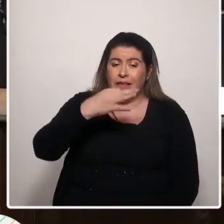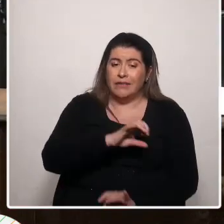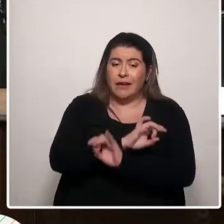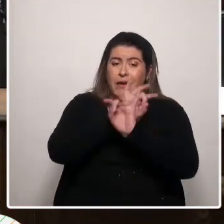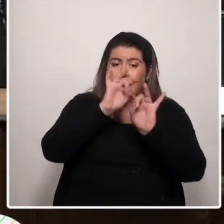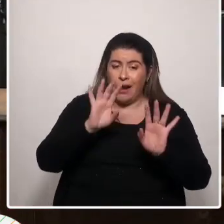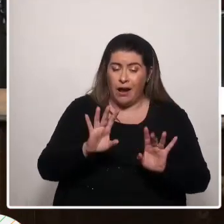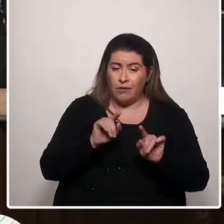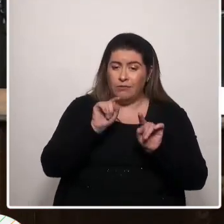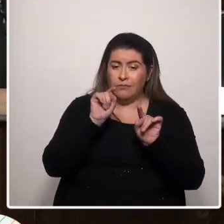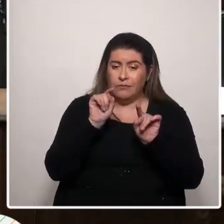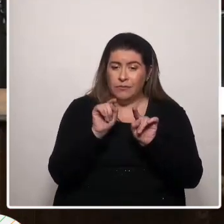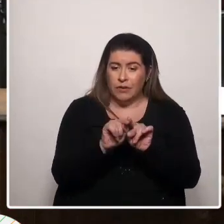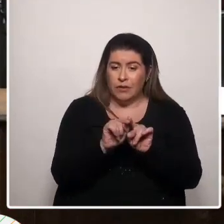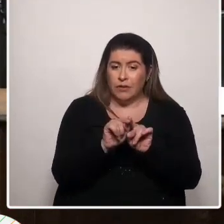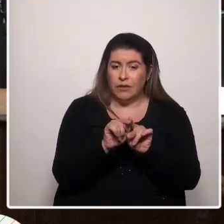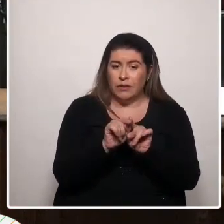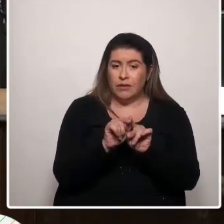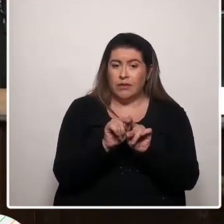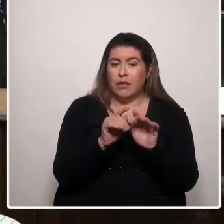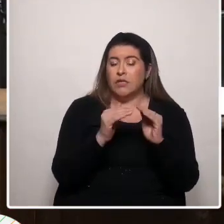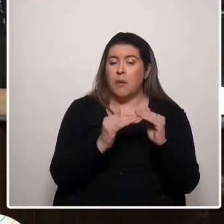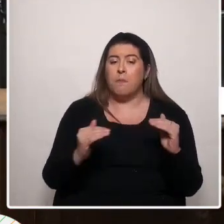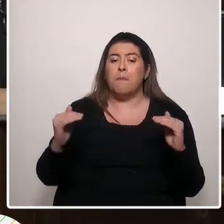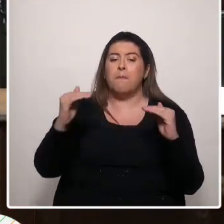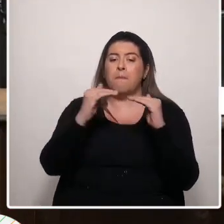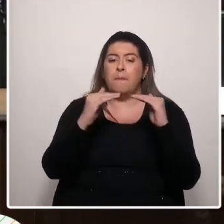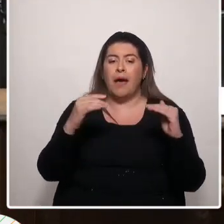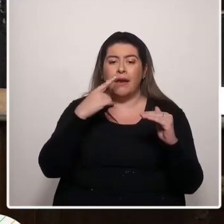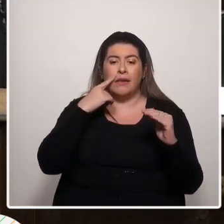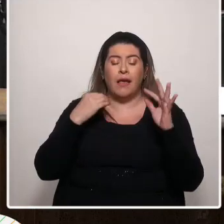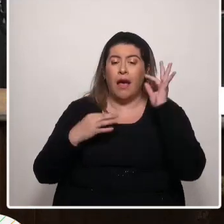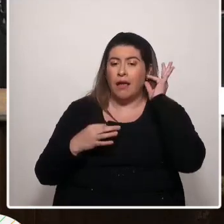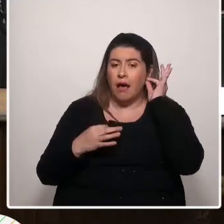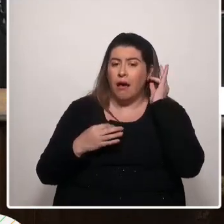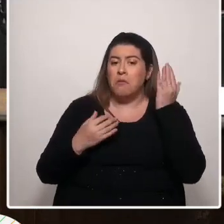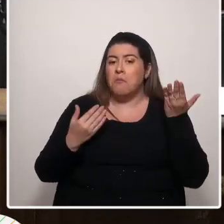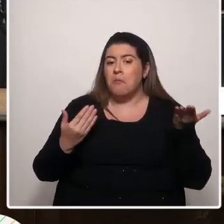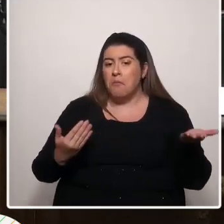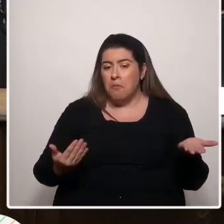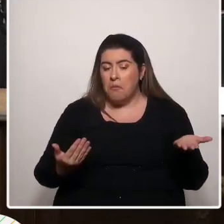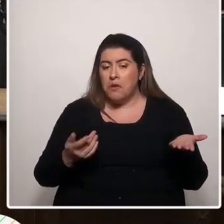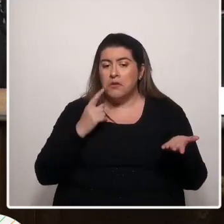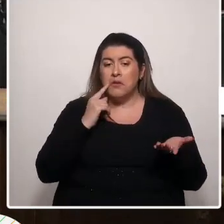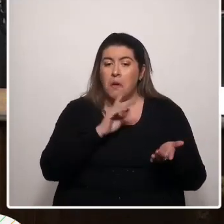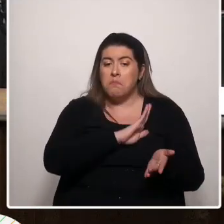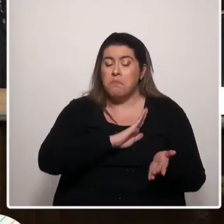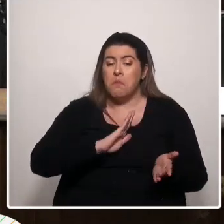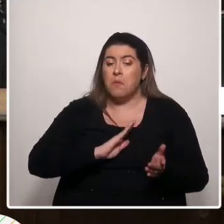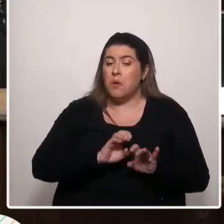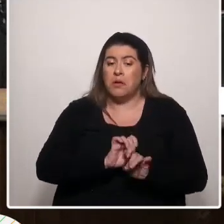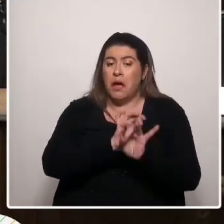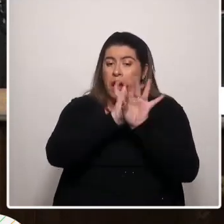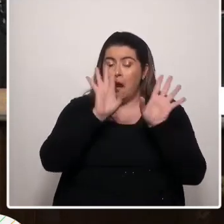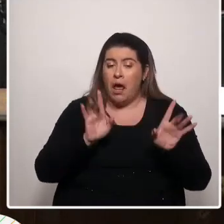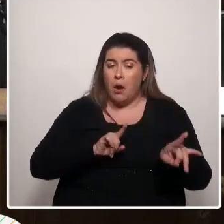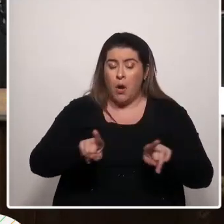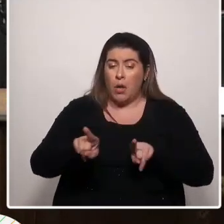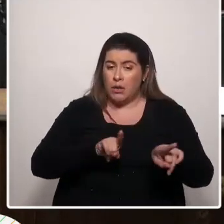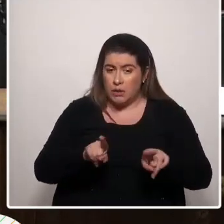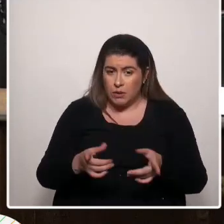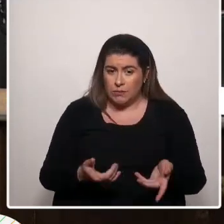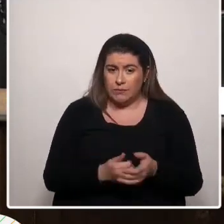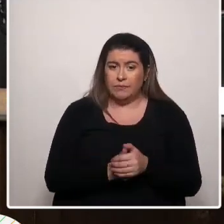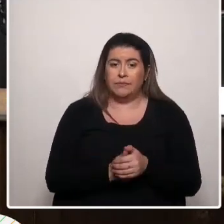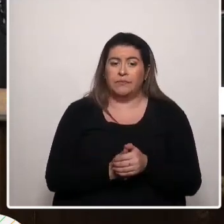deberá elegirse una coordinación paritaria. Eso, creo yo, fija la integración de la coordinación y exige